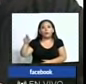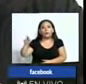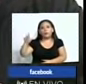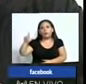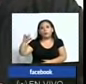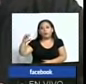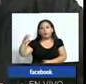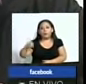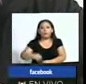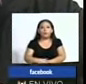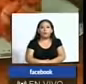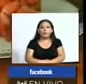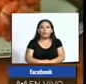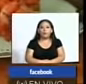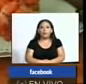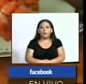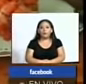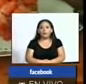Noticiero Hechos.